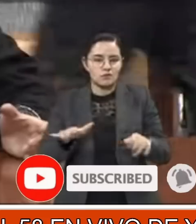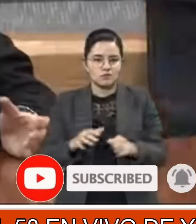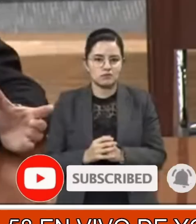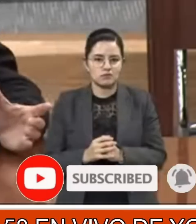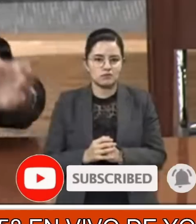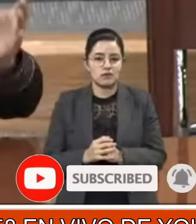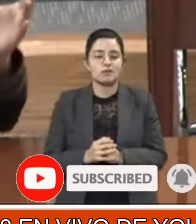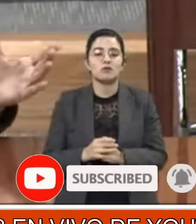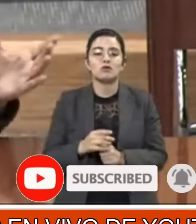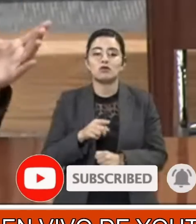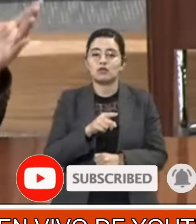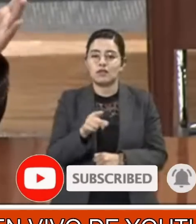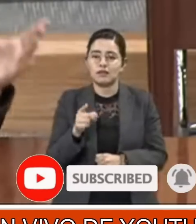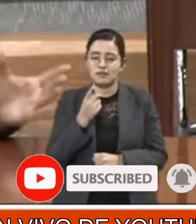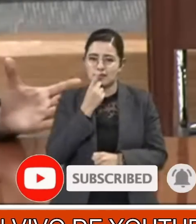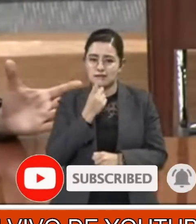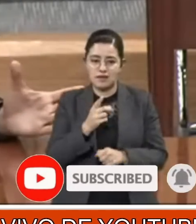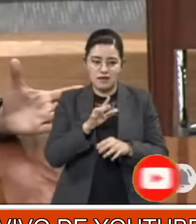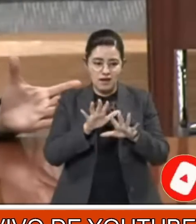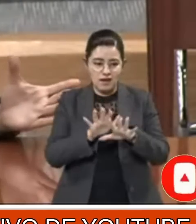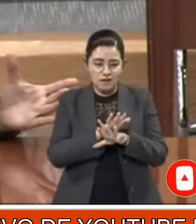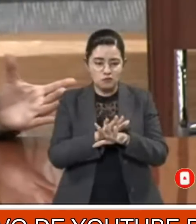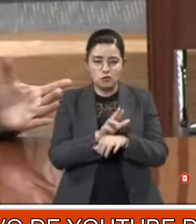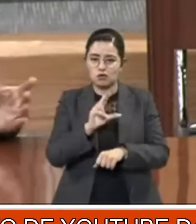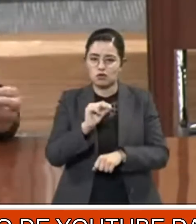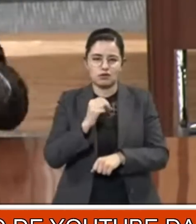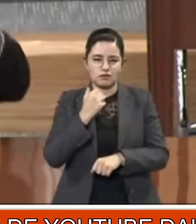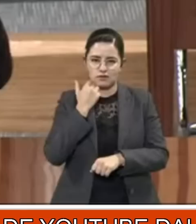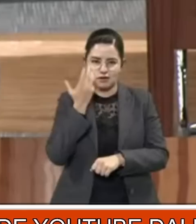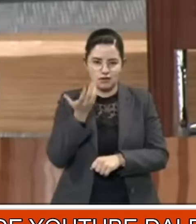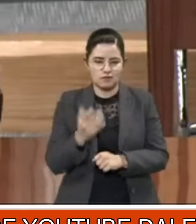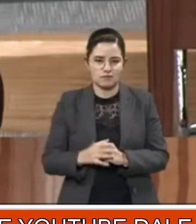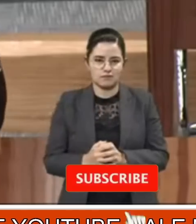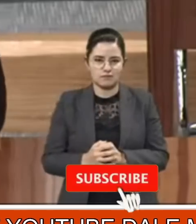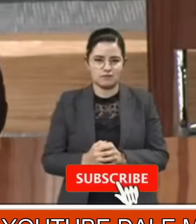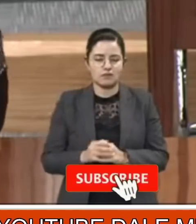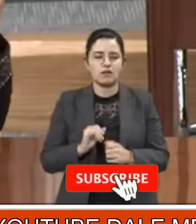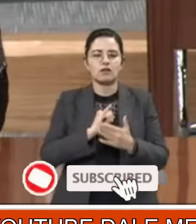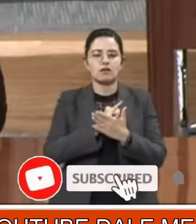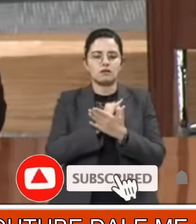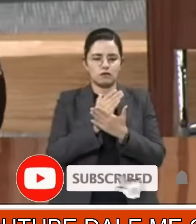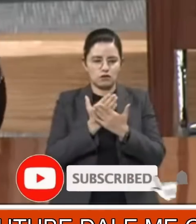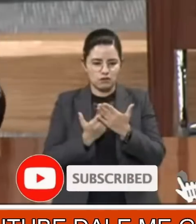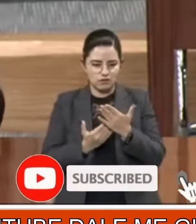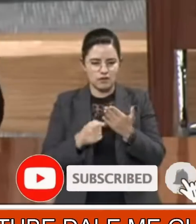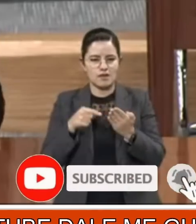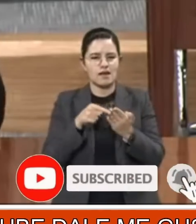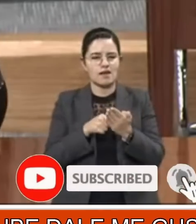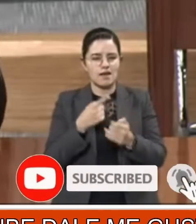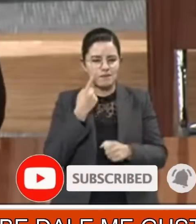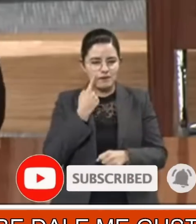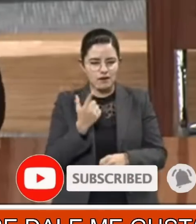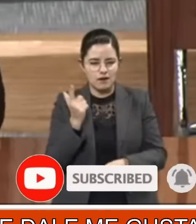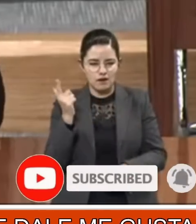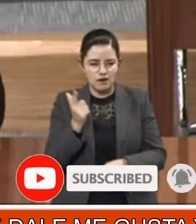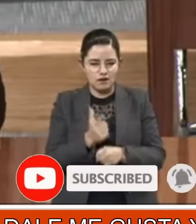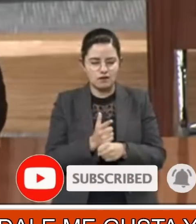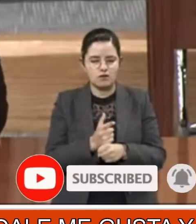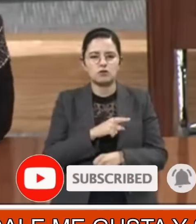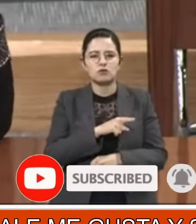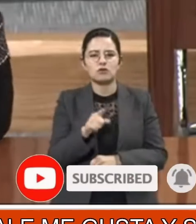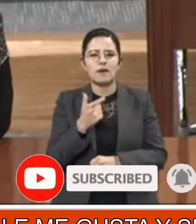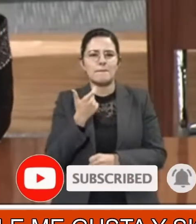El 45% de los expedientes de contratación de obra, repito, el 45%